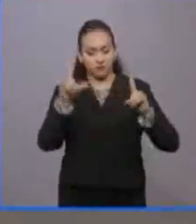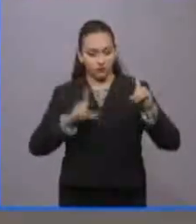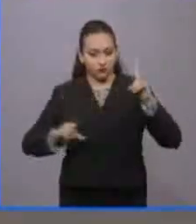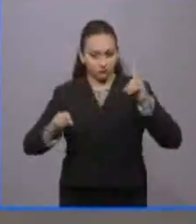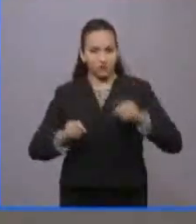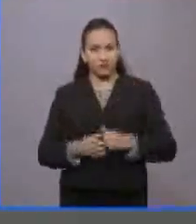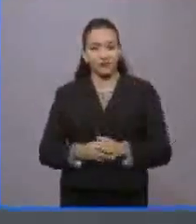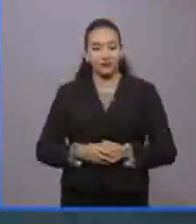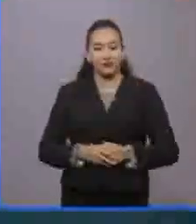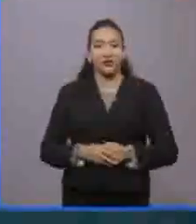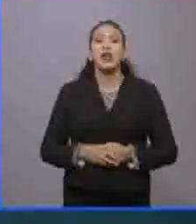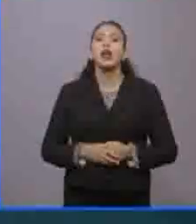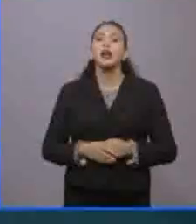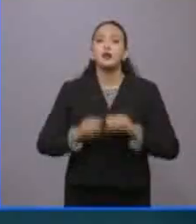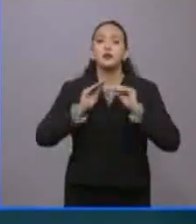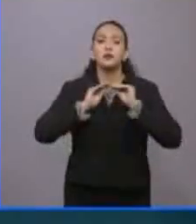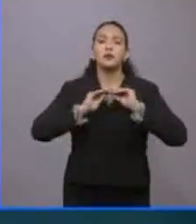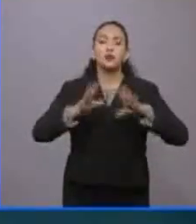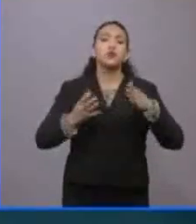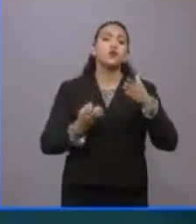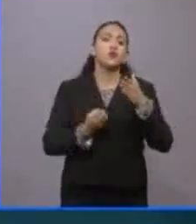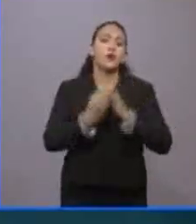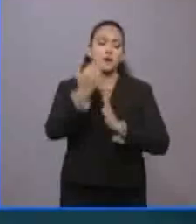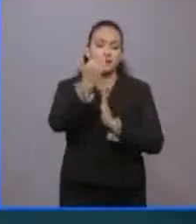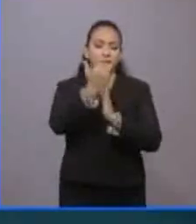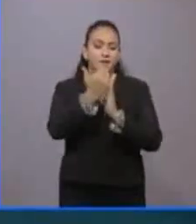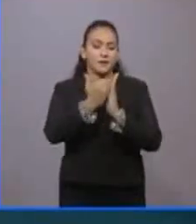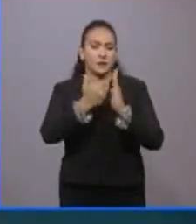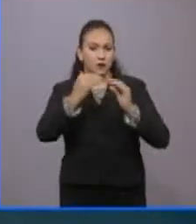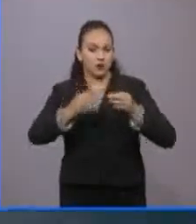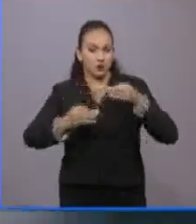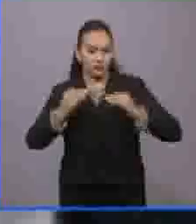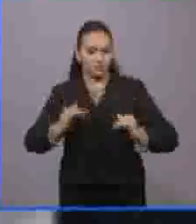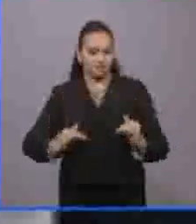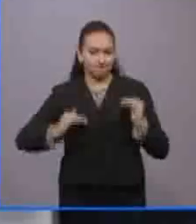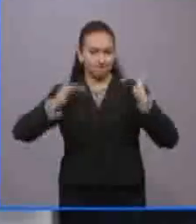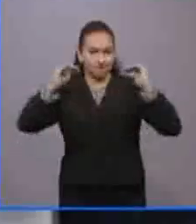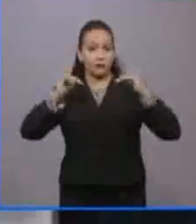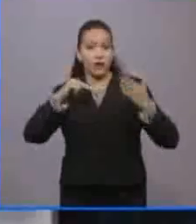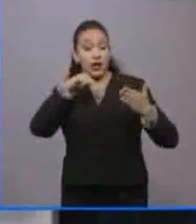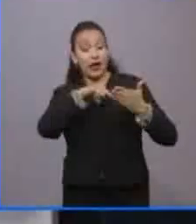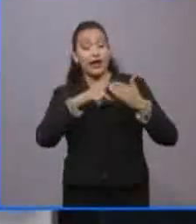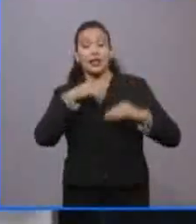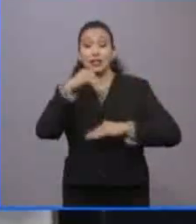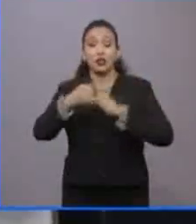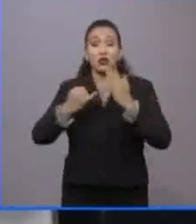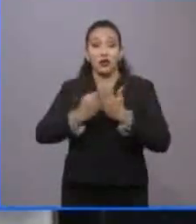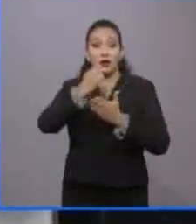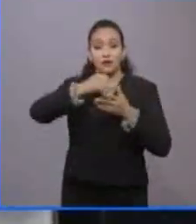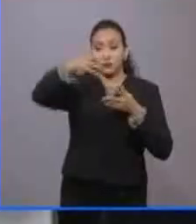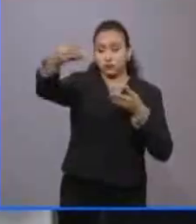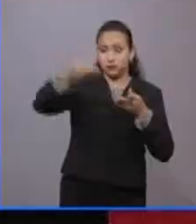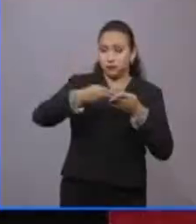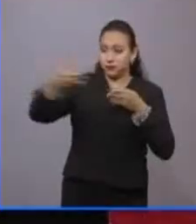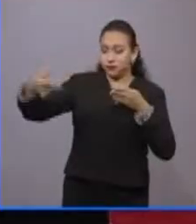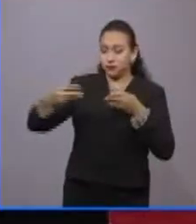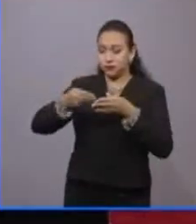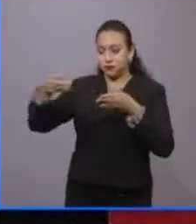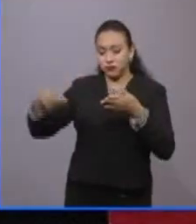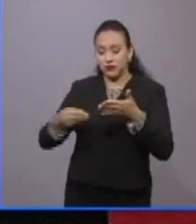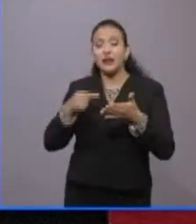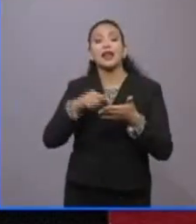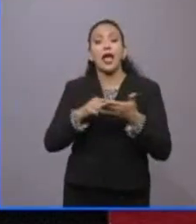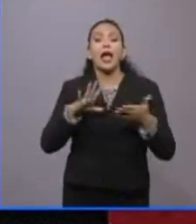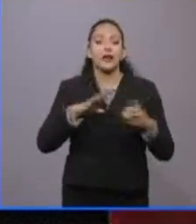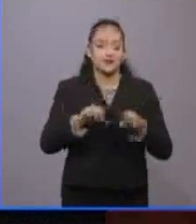de la Nación, se lanzó el nuevo repositorio del máximo tribunal, que reúne las sentencias y criterios más relevantes del Pleno y